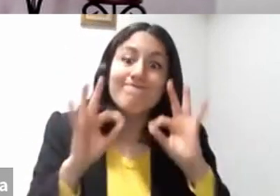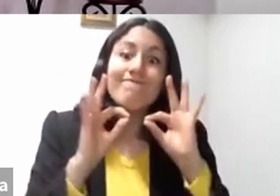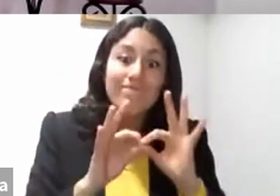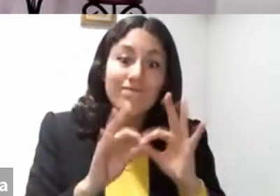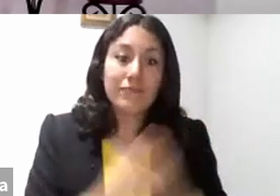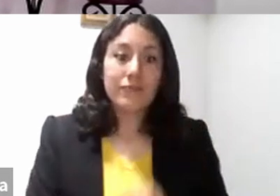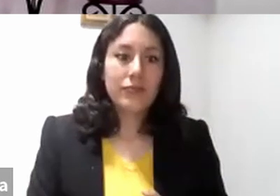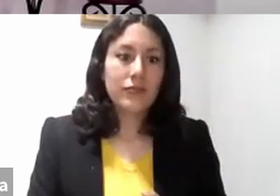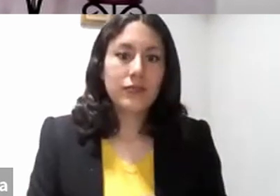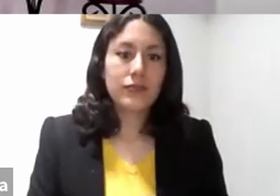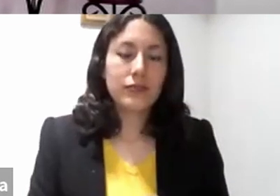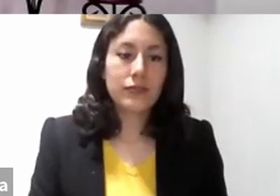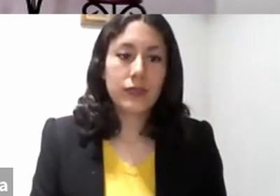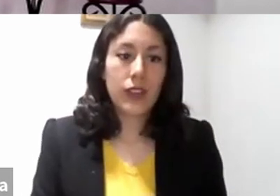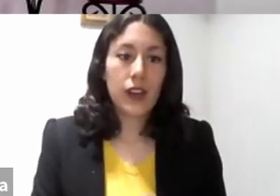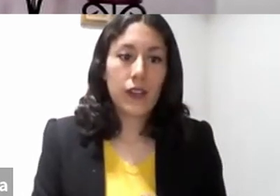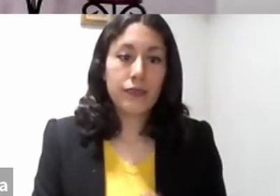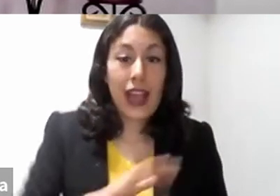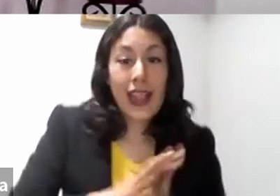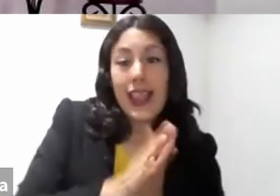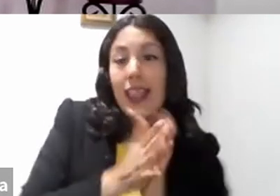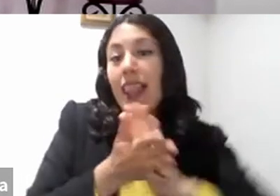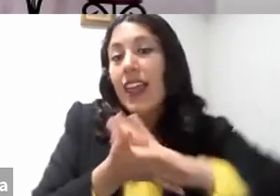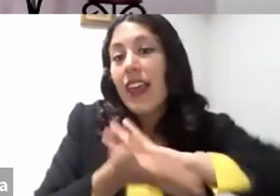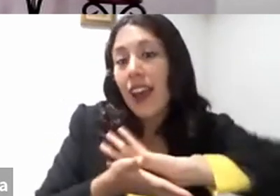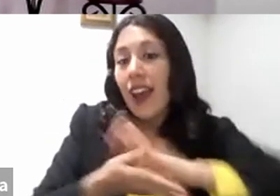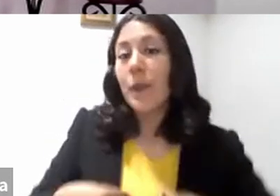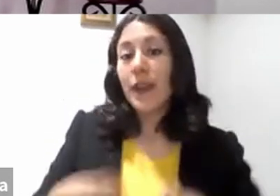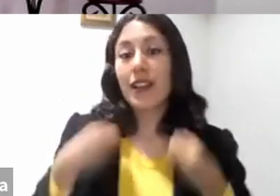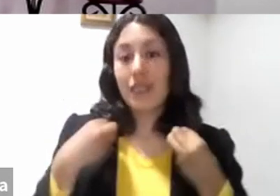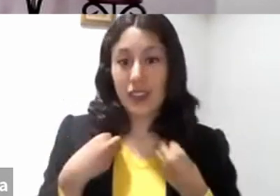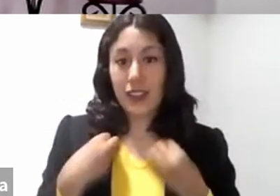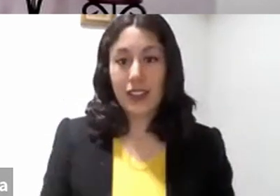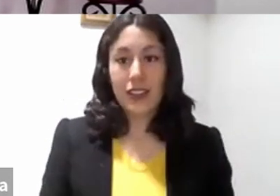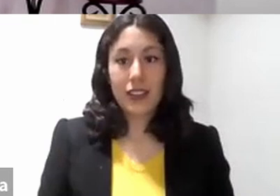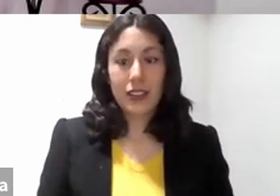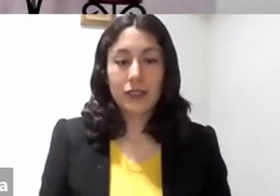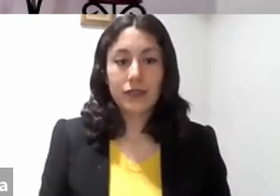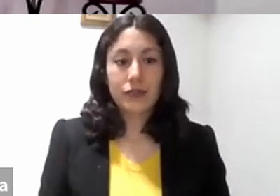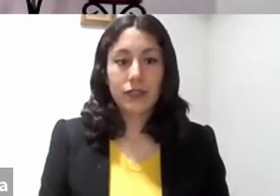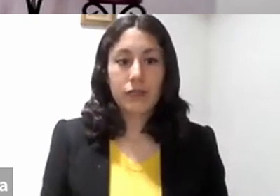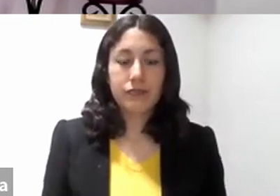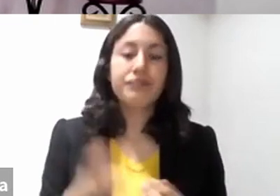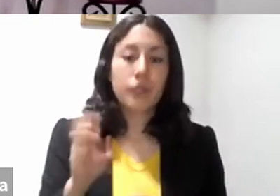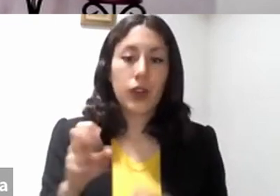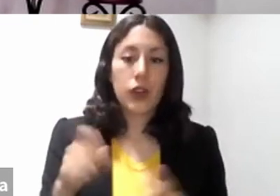mucha vida entonces el segundo modo dura es la meditación